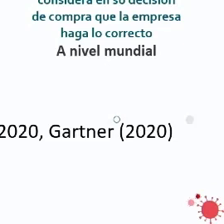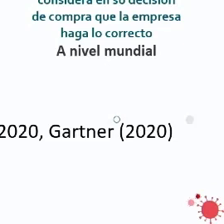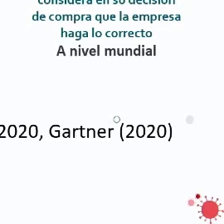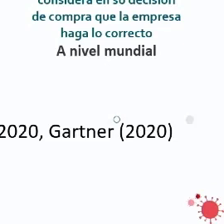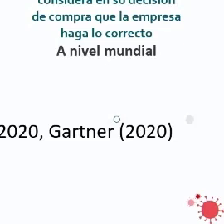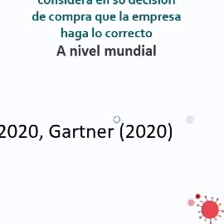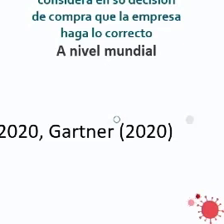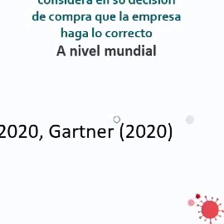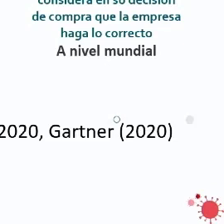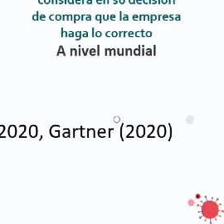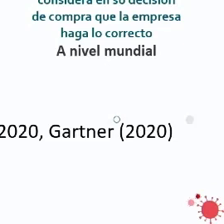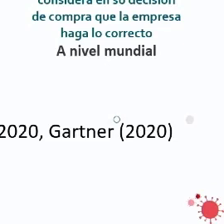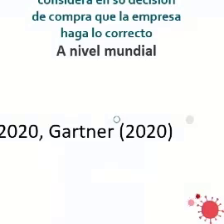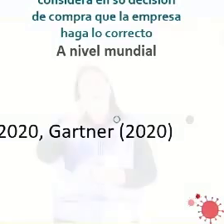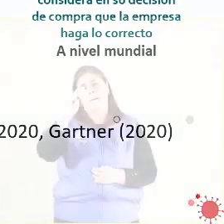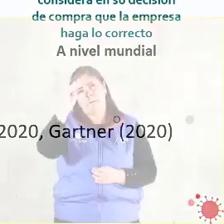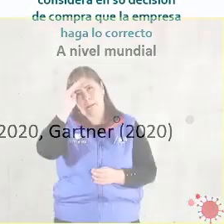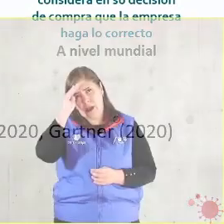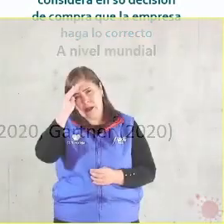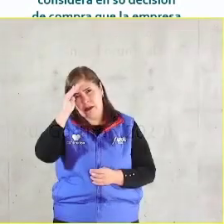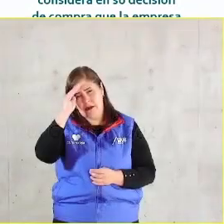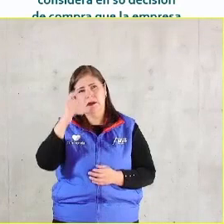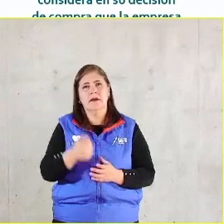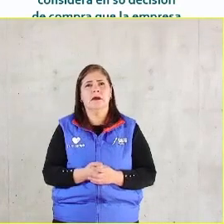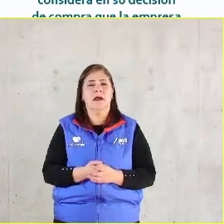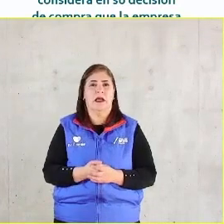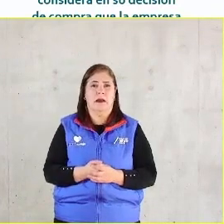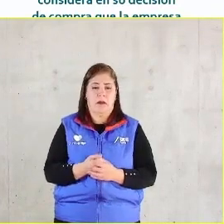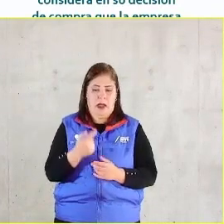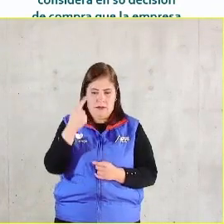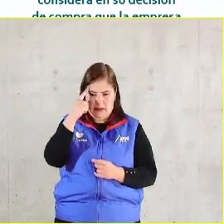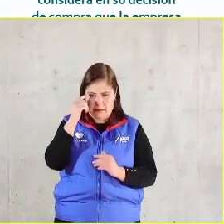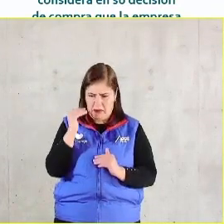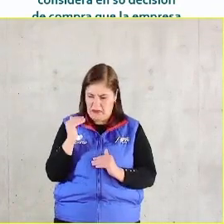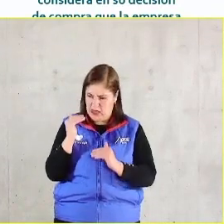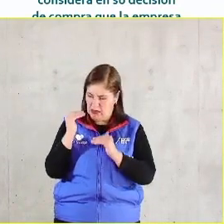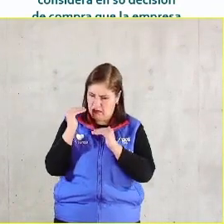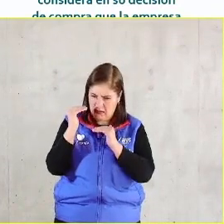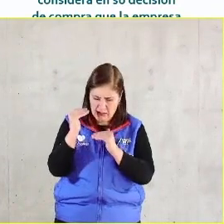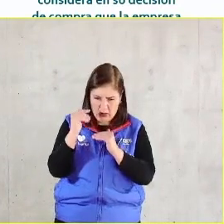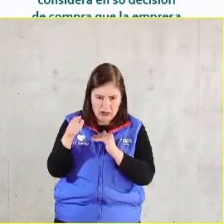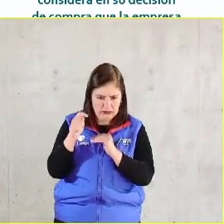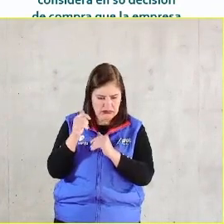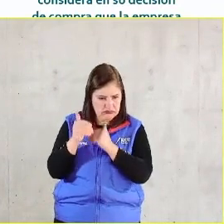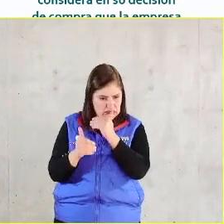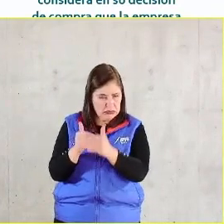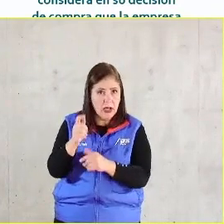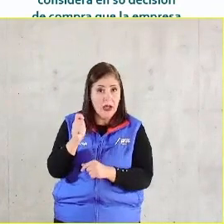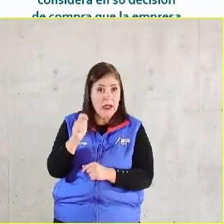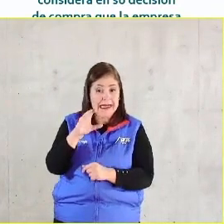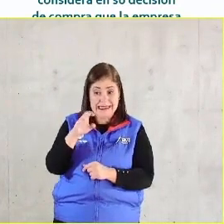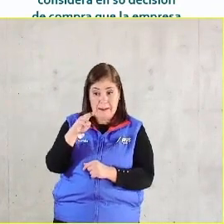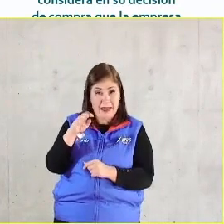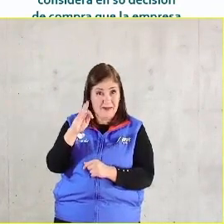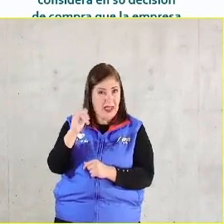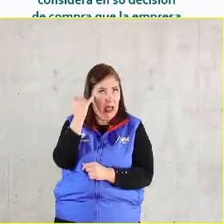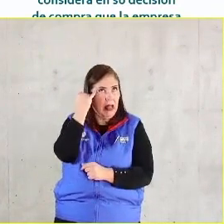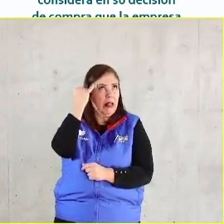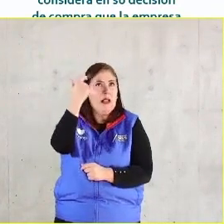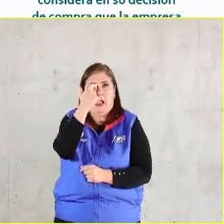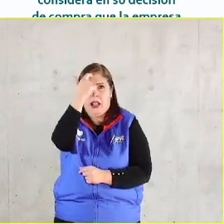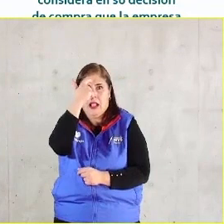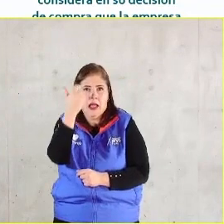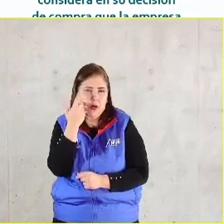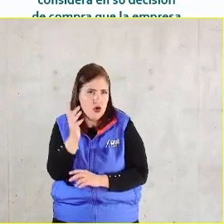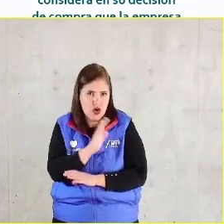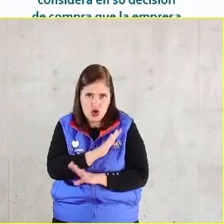Ahora, si alguien piensa que este llamado a la maduración es algo de invención del CEMEFI, no. Aquí está de dónde viene